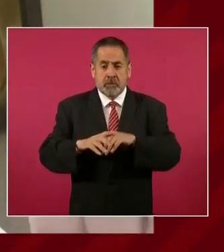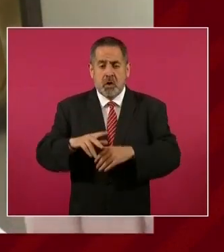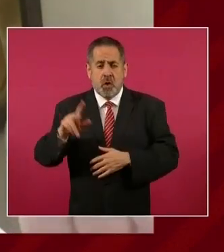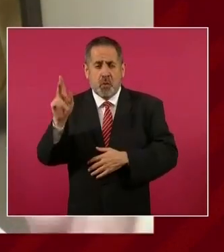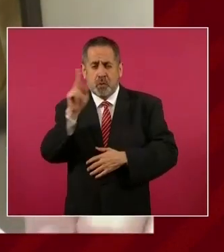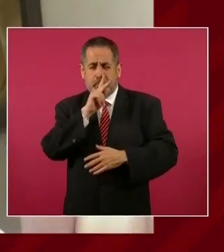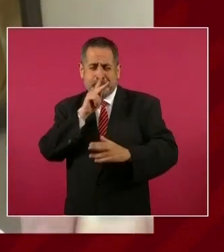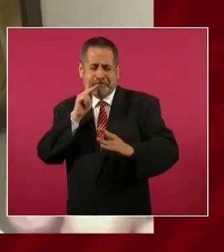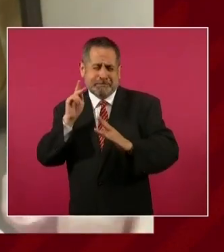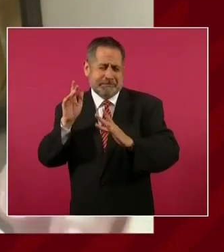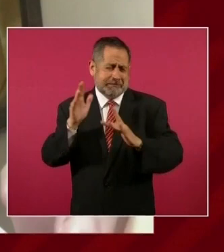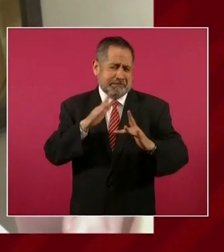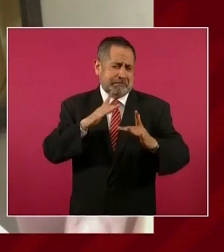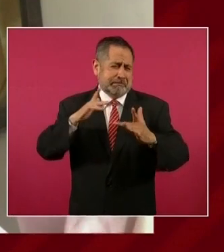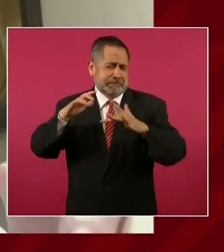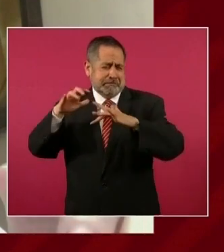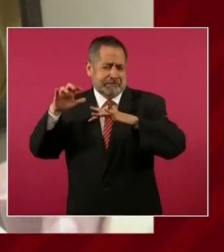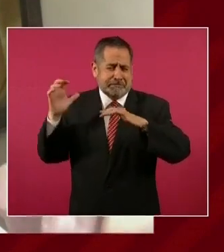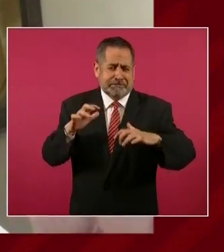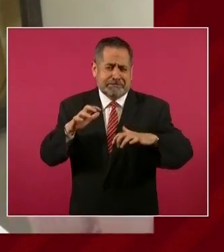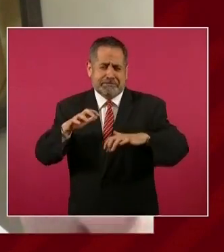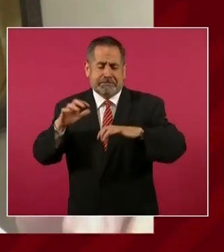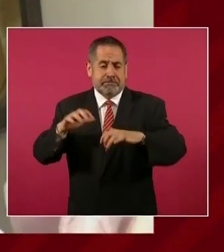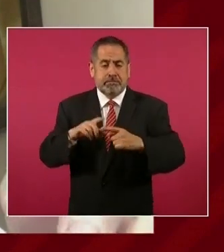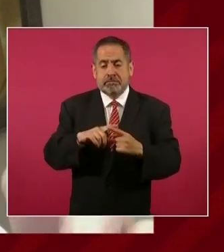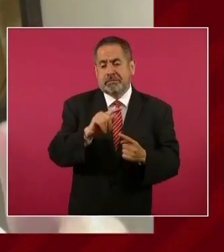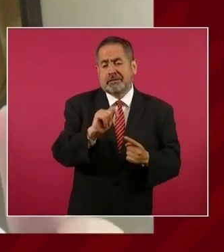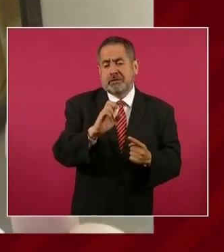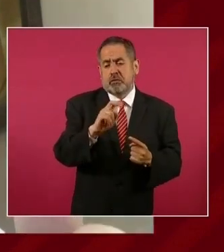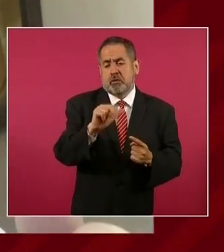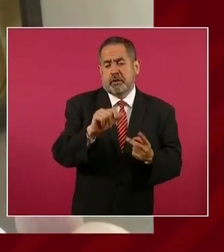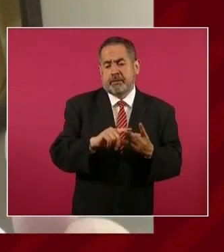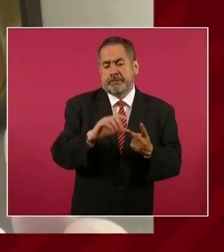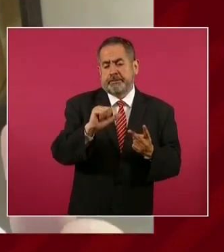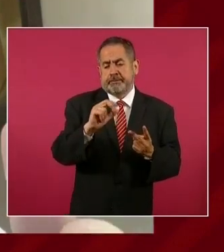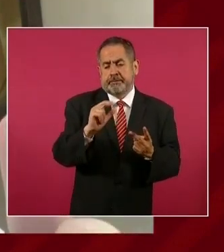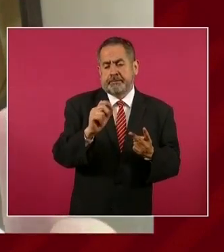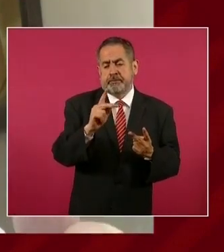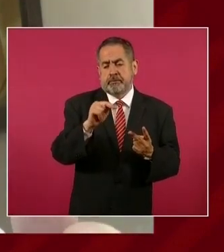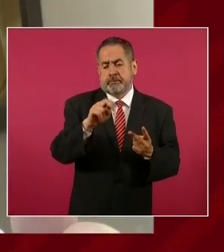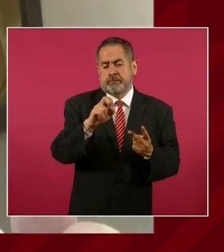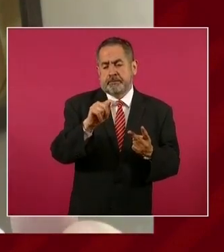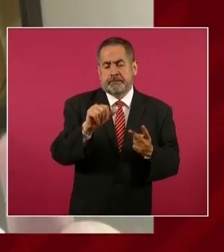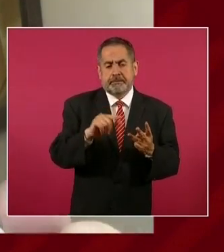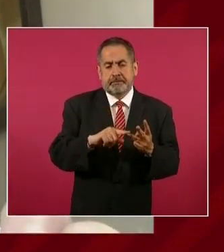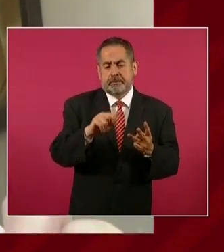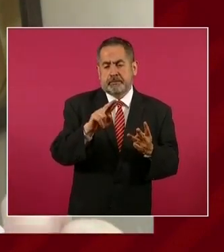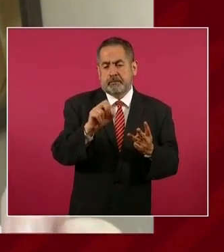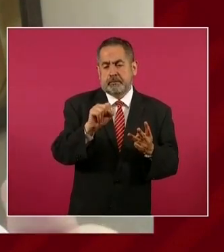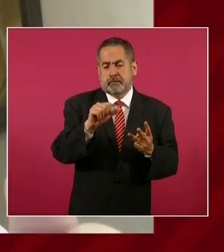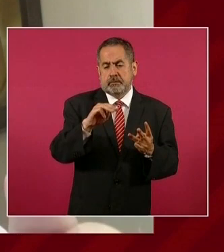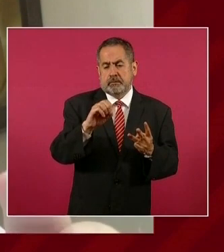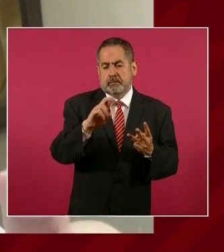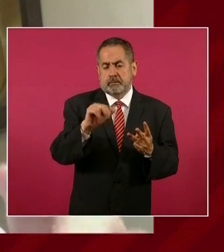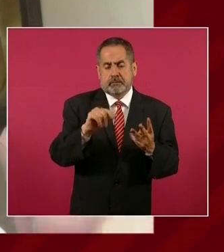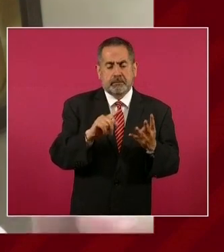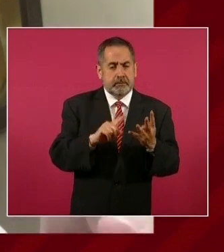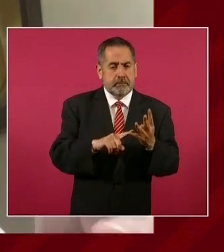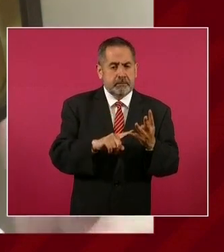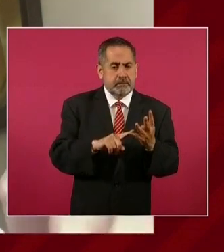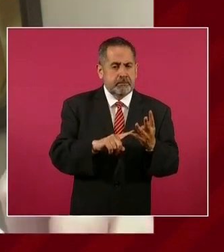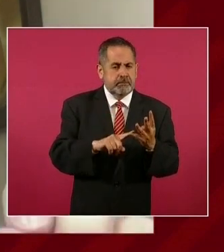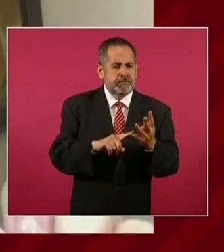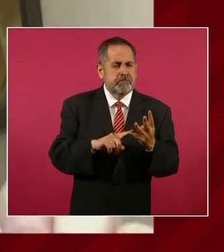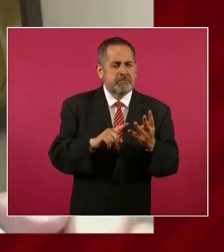y una fuerte lluvia, fue Tecuala, Acafoneta, Rosa Morada, Guajicori y